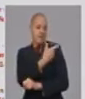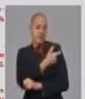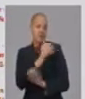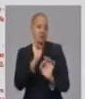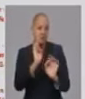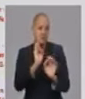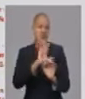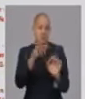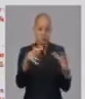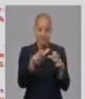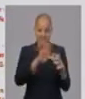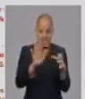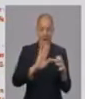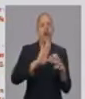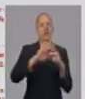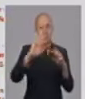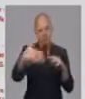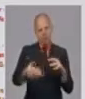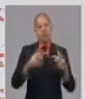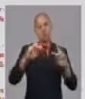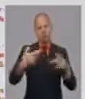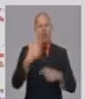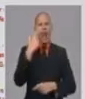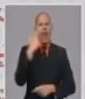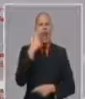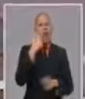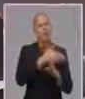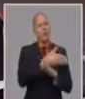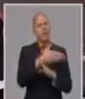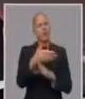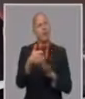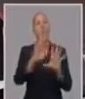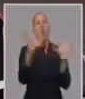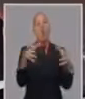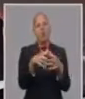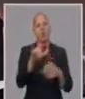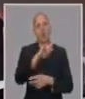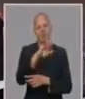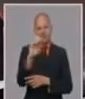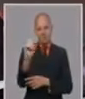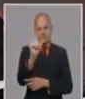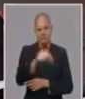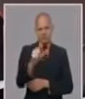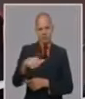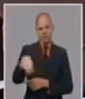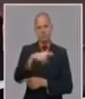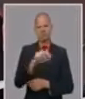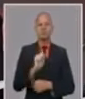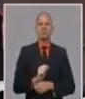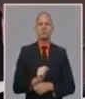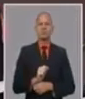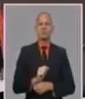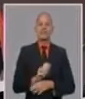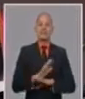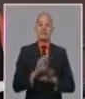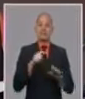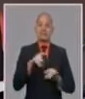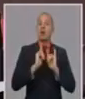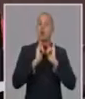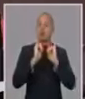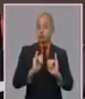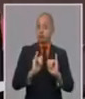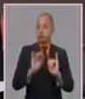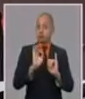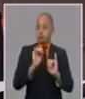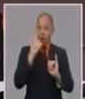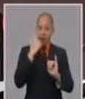serán posteriormente chequeados para monitorear su respuesta inmune. Así que, según la información ofrecida por el Instituto Finlay